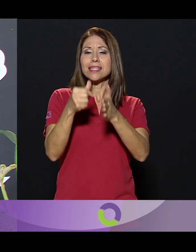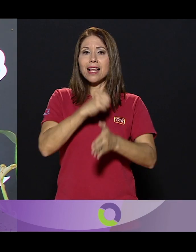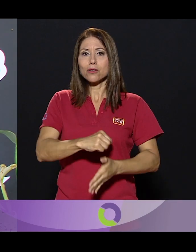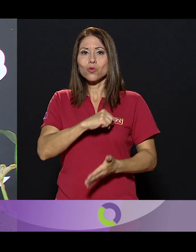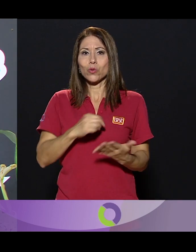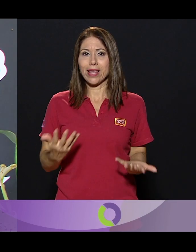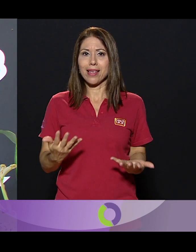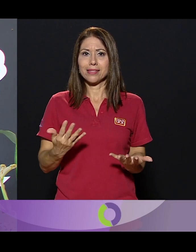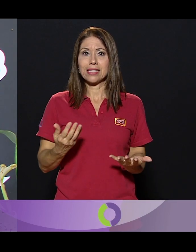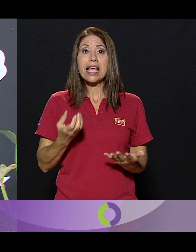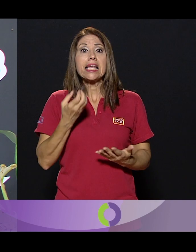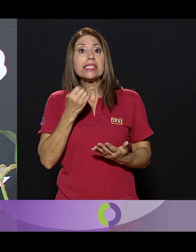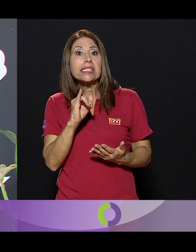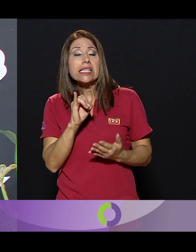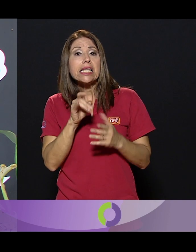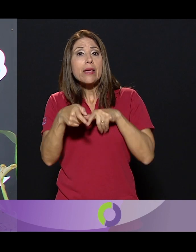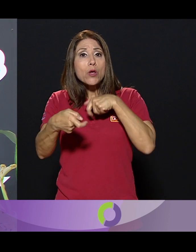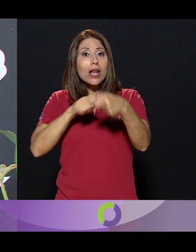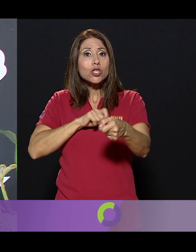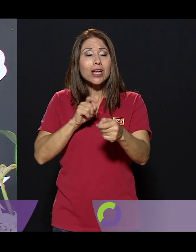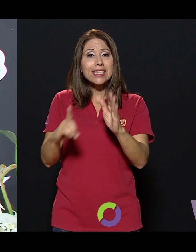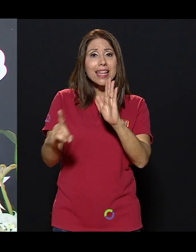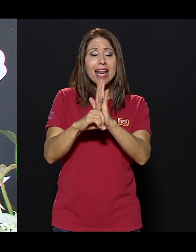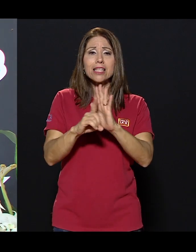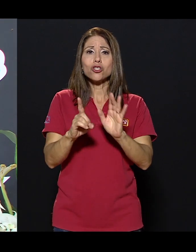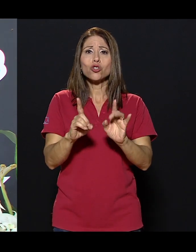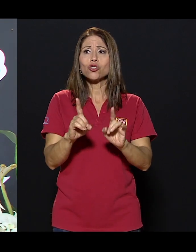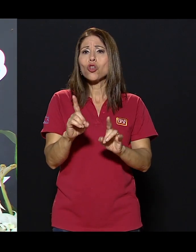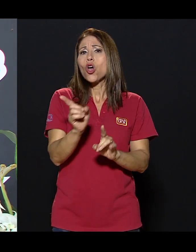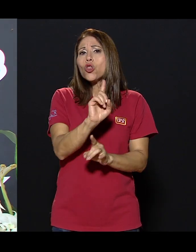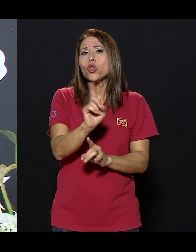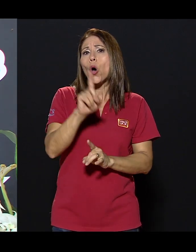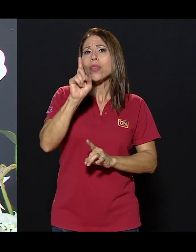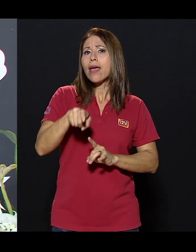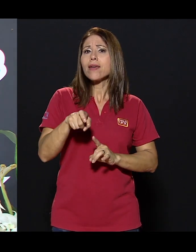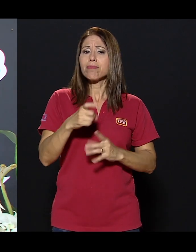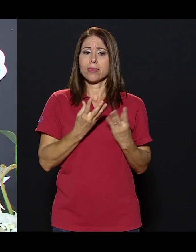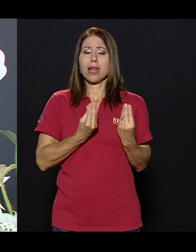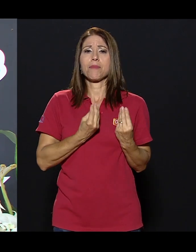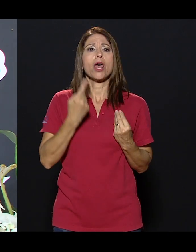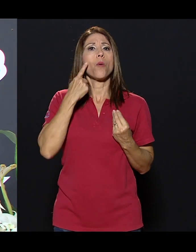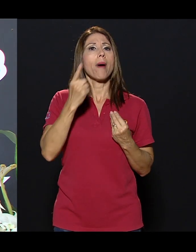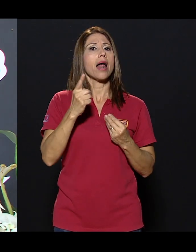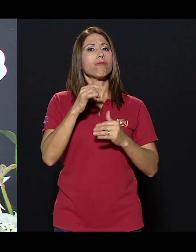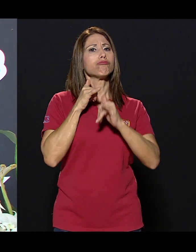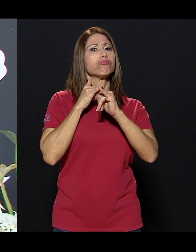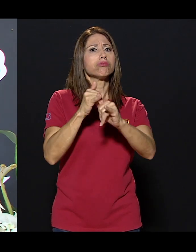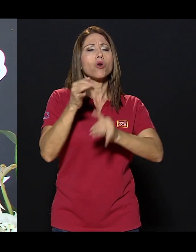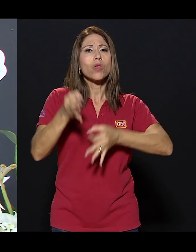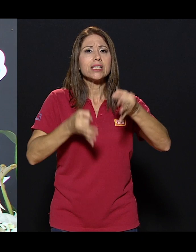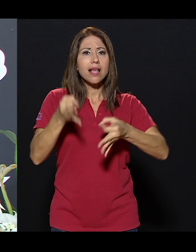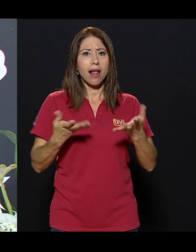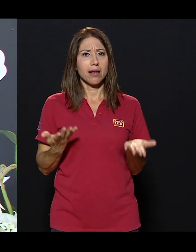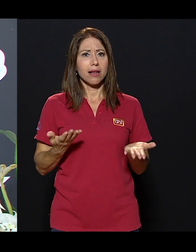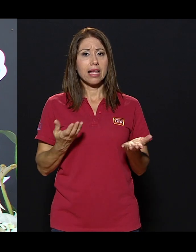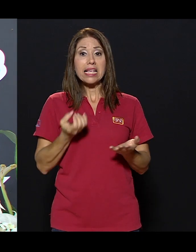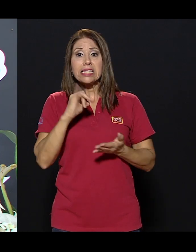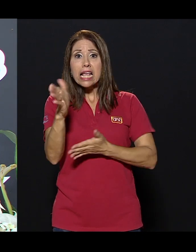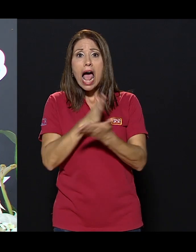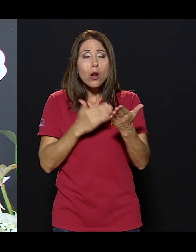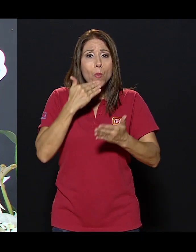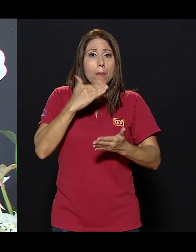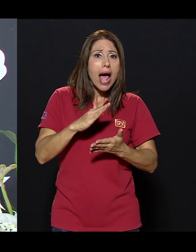sus autoridades. Y si hay violaciones de derechos, no temer en ejercer acciones judiciales. Y si les va mal en el